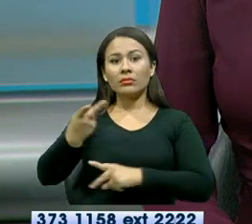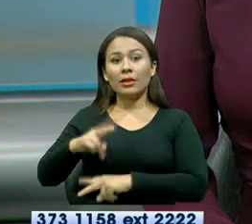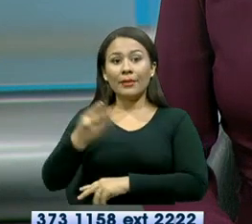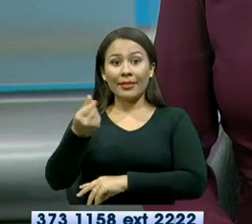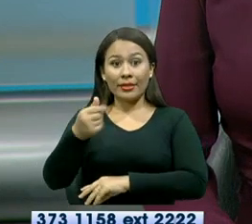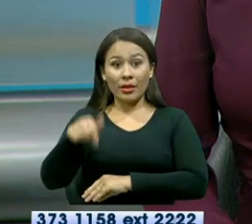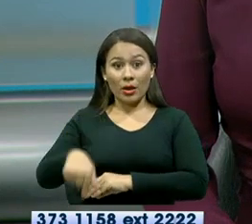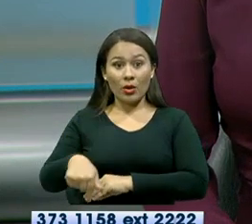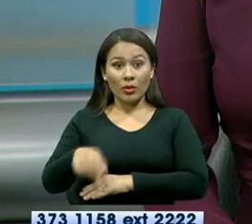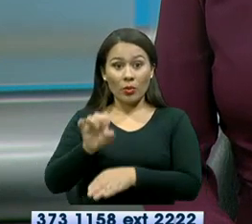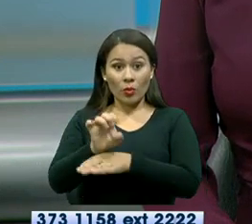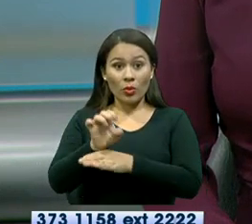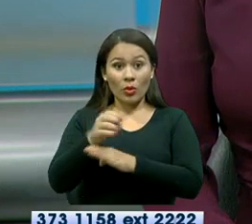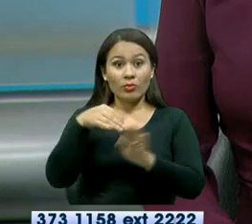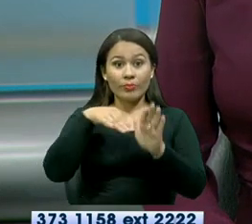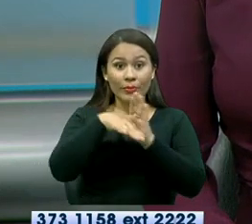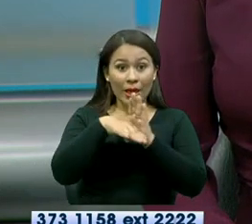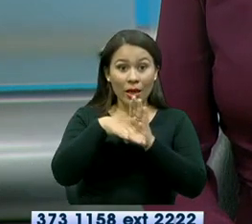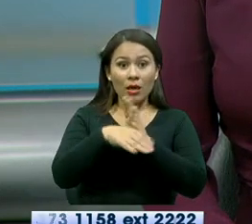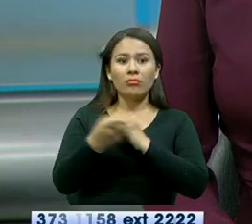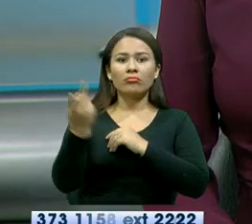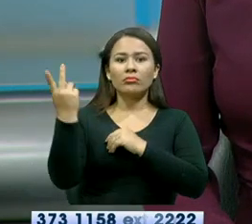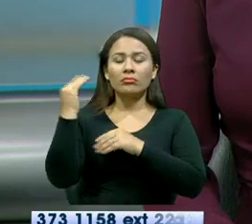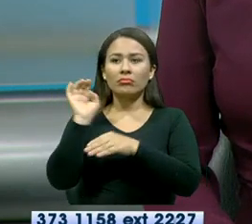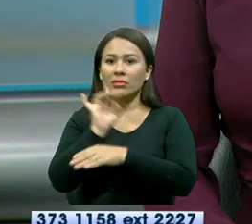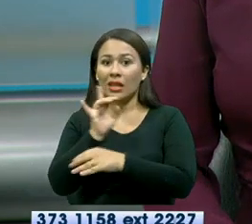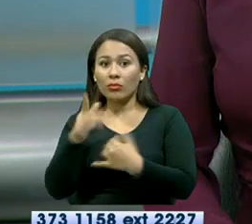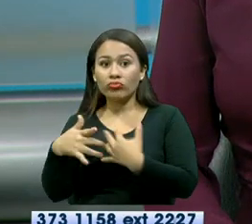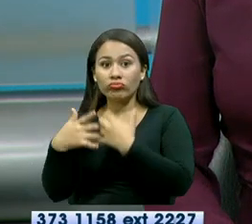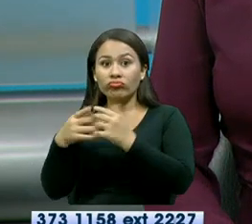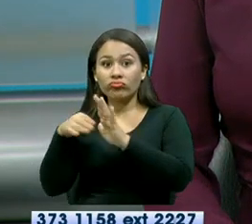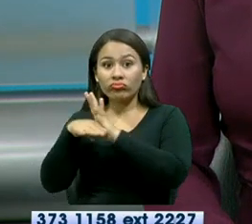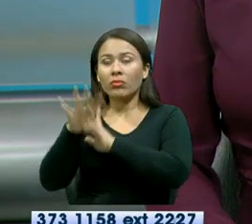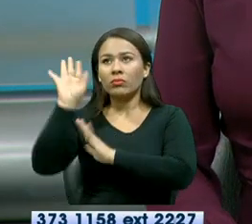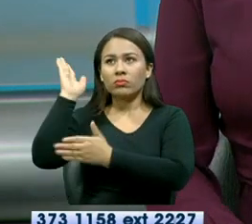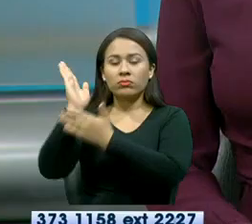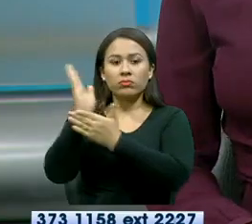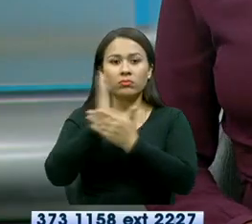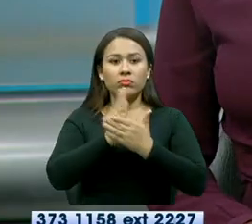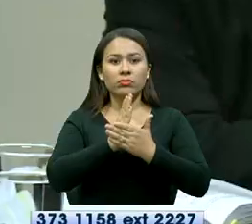Ecuador y Estados Unidos, país donde se encuentra prófugo.